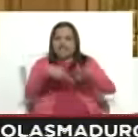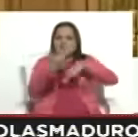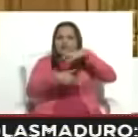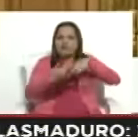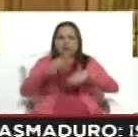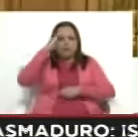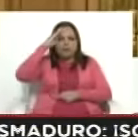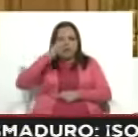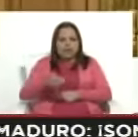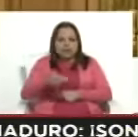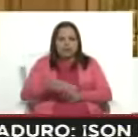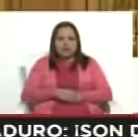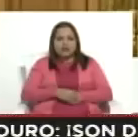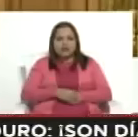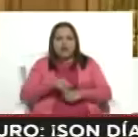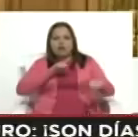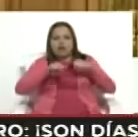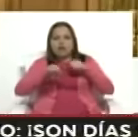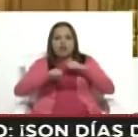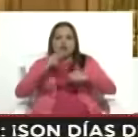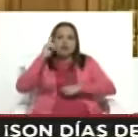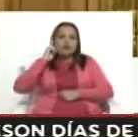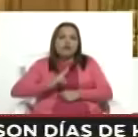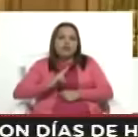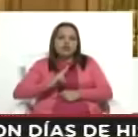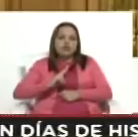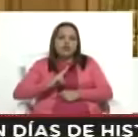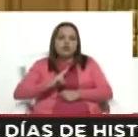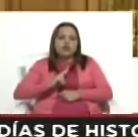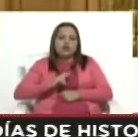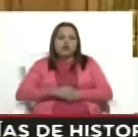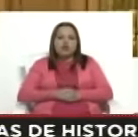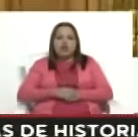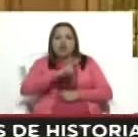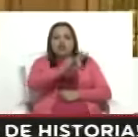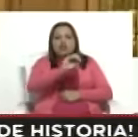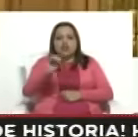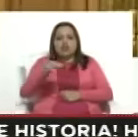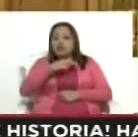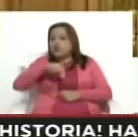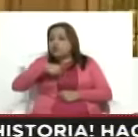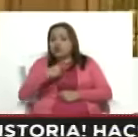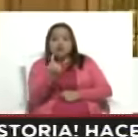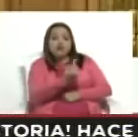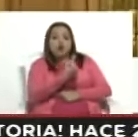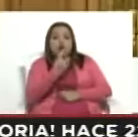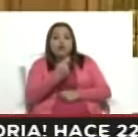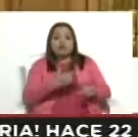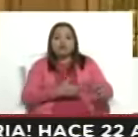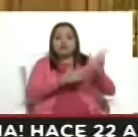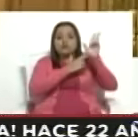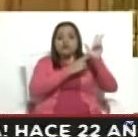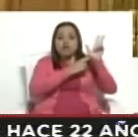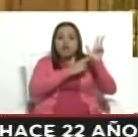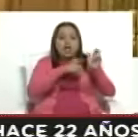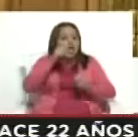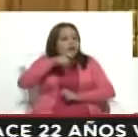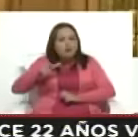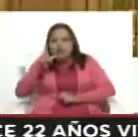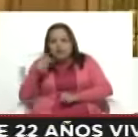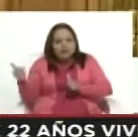militar del movimiento bolivariano revolucionario 200. Salimos solos. El pueblo no salió con